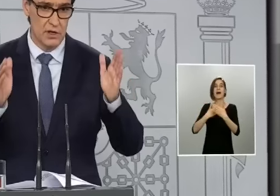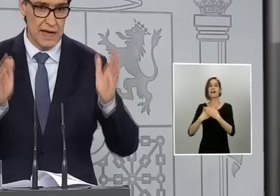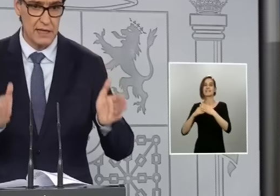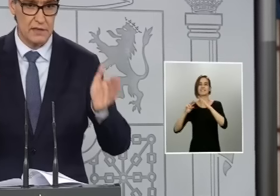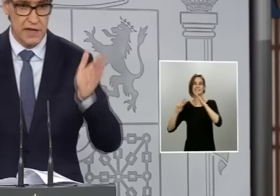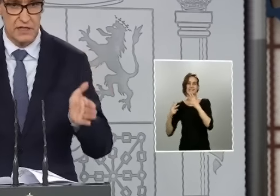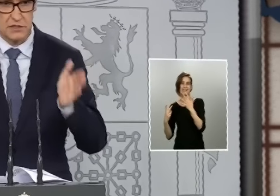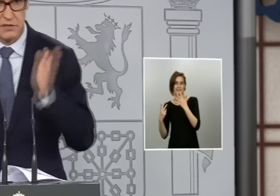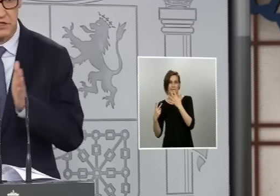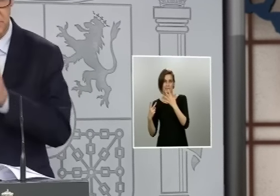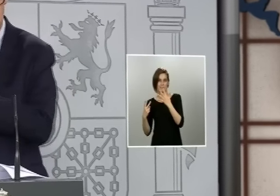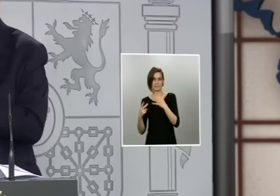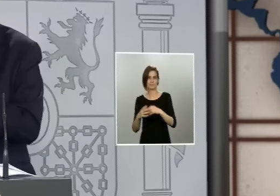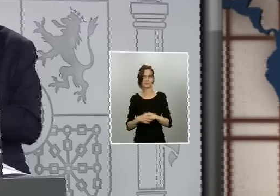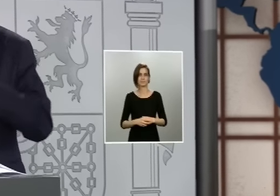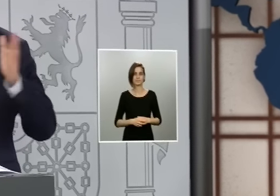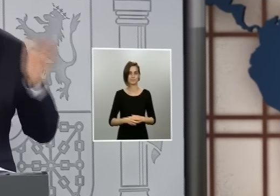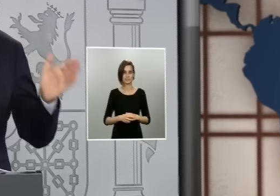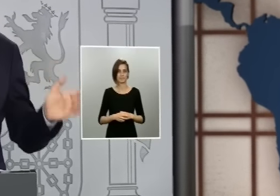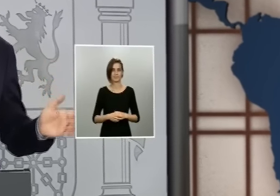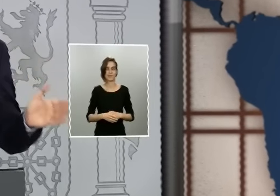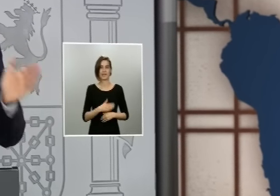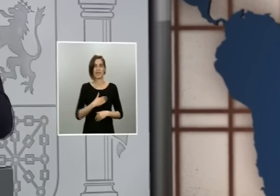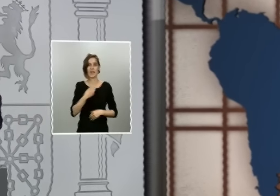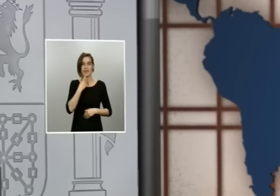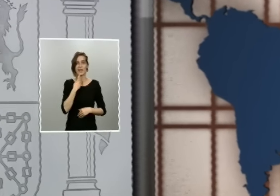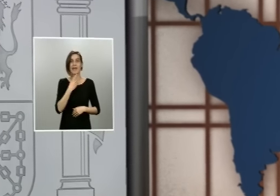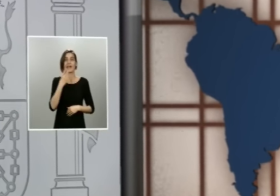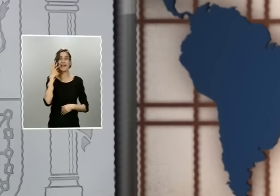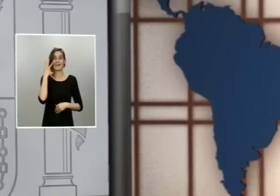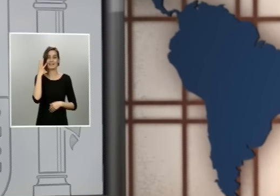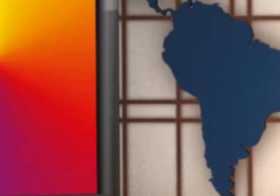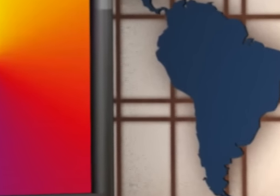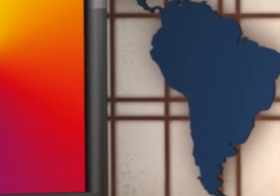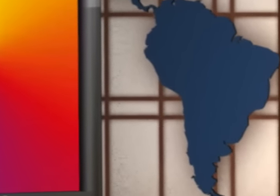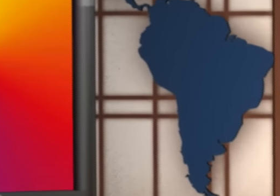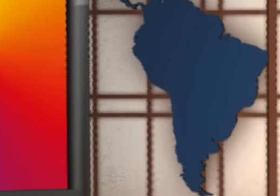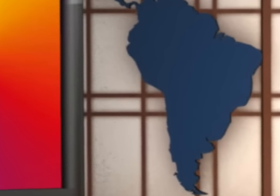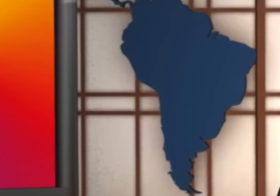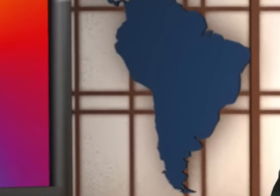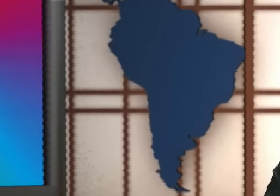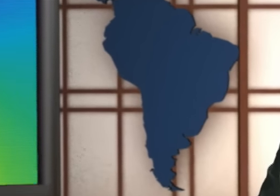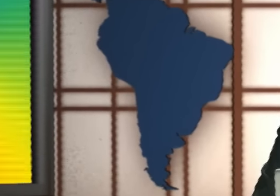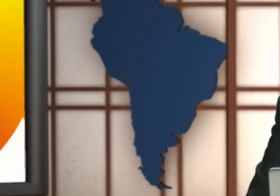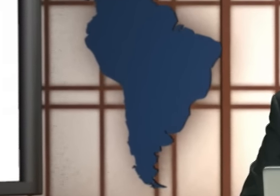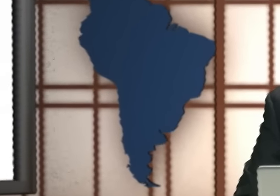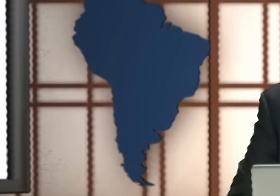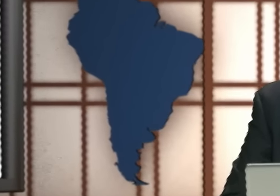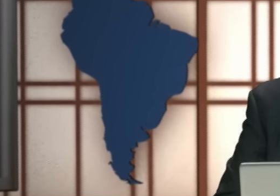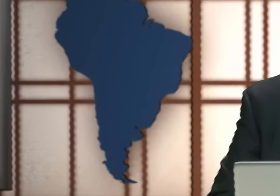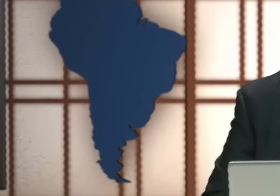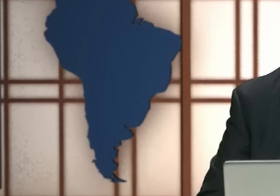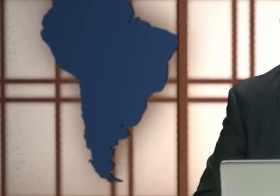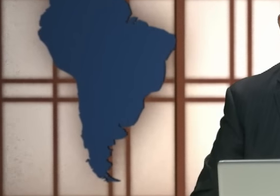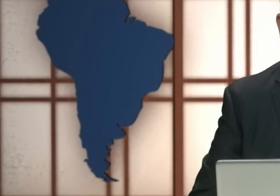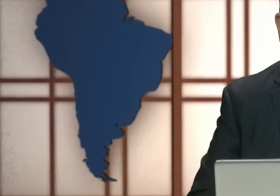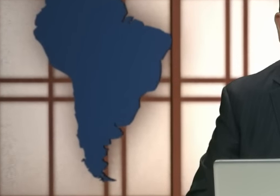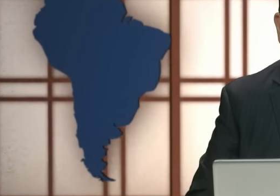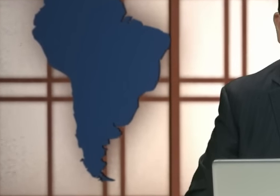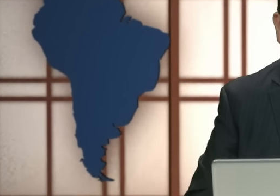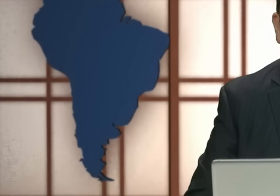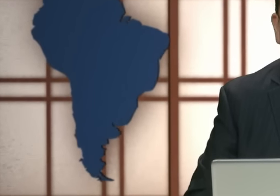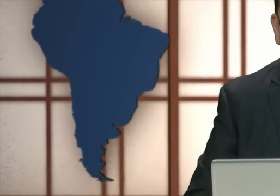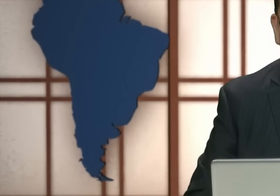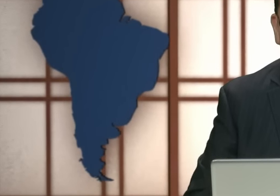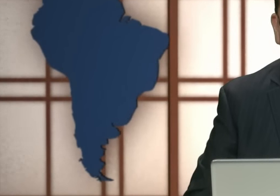información a través de EFE Noticias. Tenemos algunas imágenes y, por supuesto, la información en el